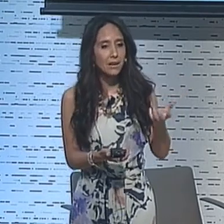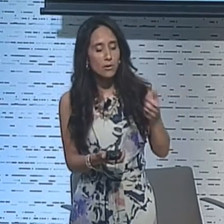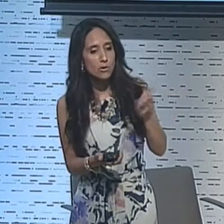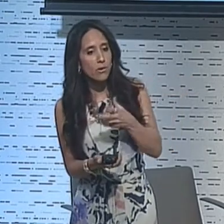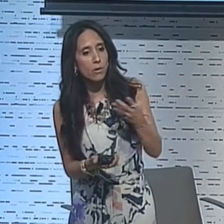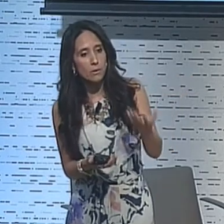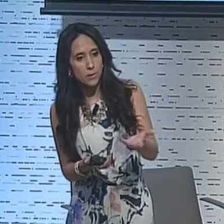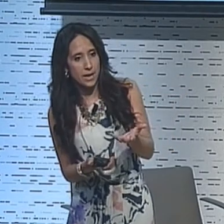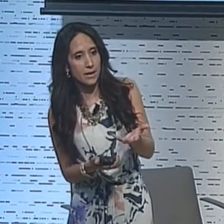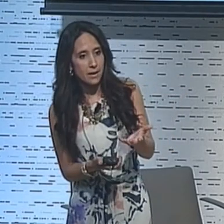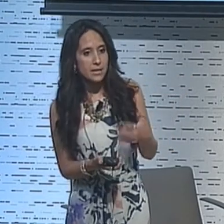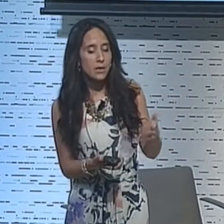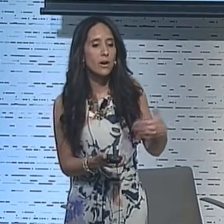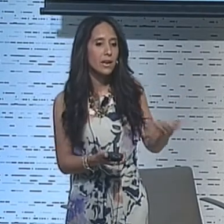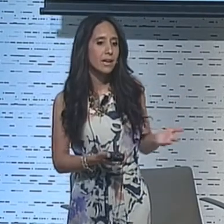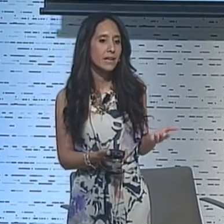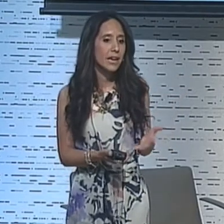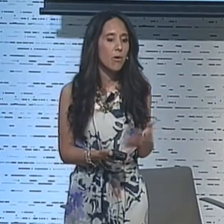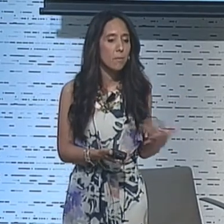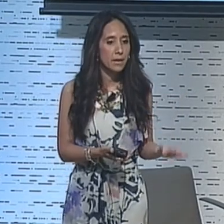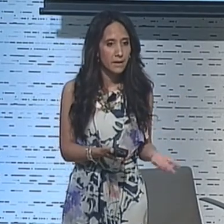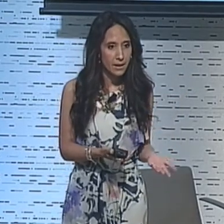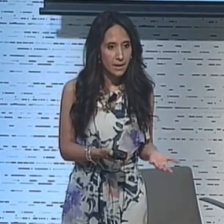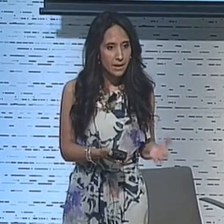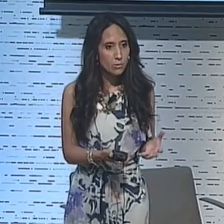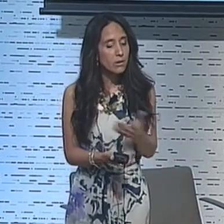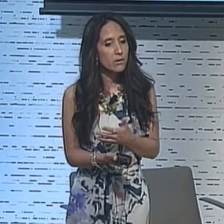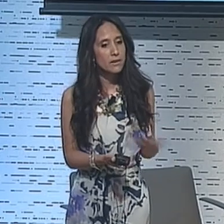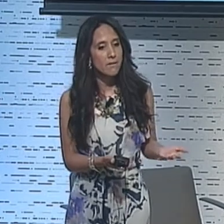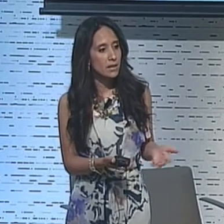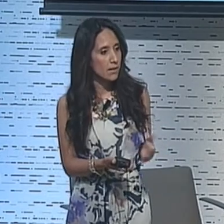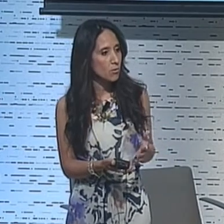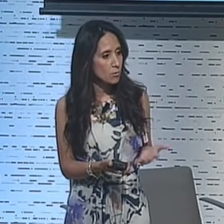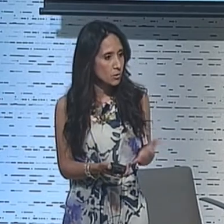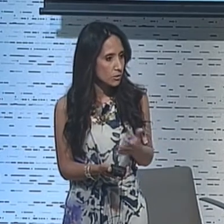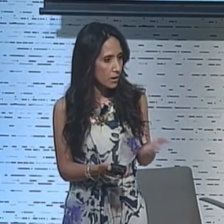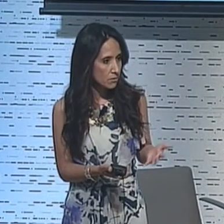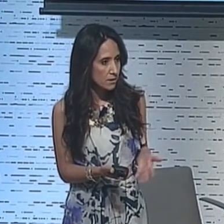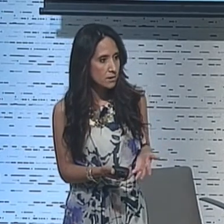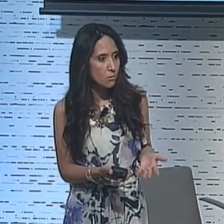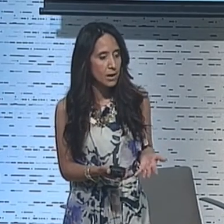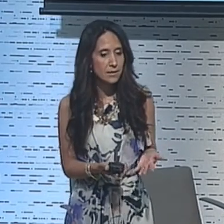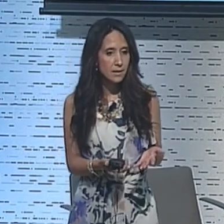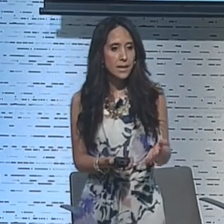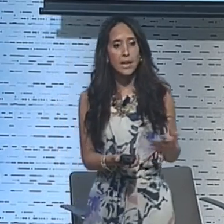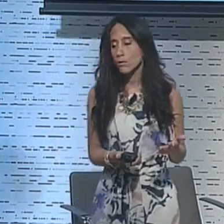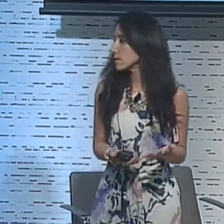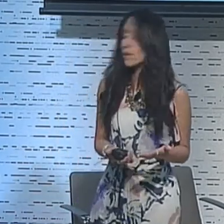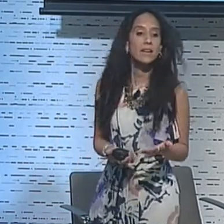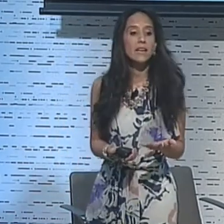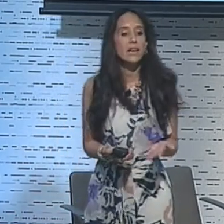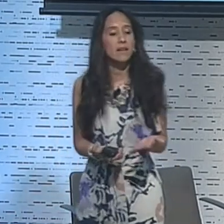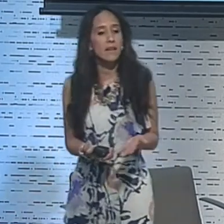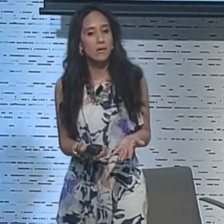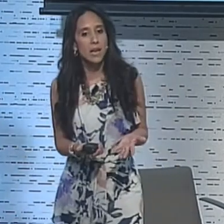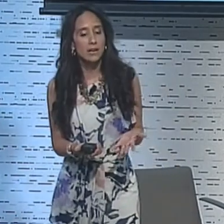al leer no solo decodifica, sino al leer tiene que comprender, y eso es lo que nos está faltando mucho en todas nuestras escuelas. Entonces